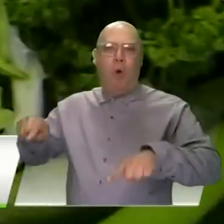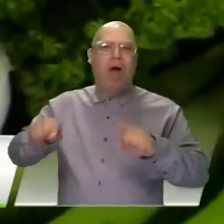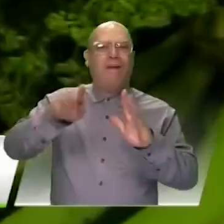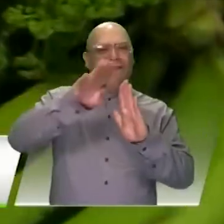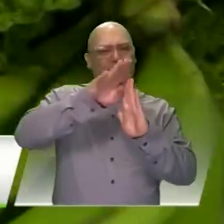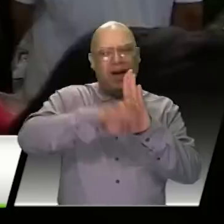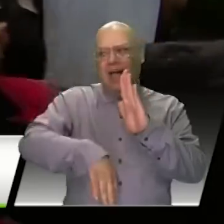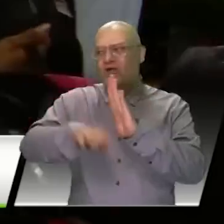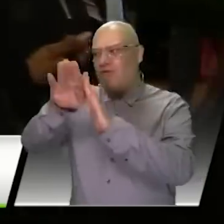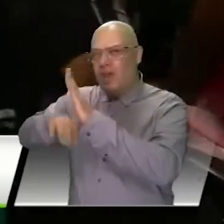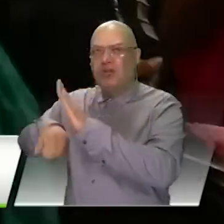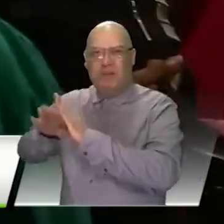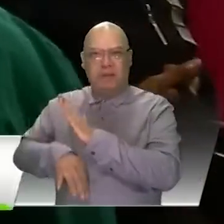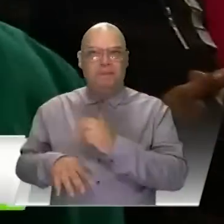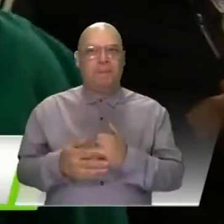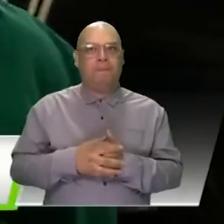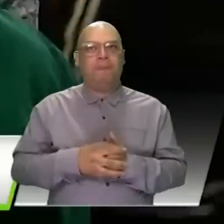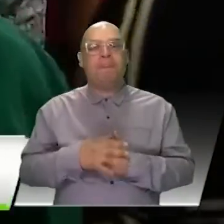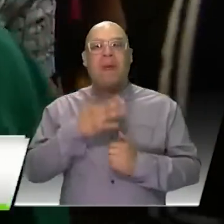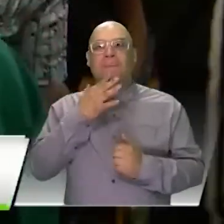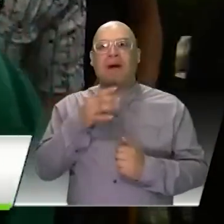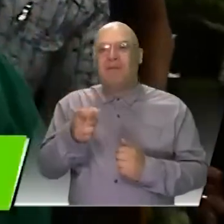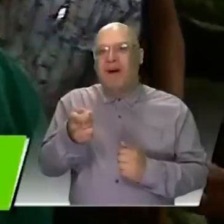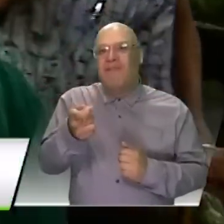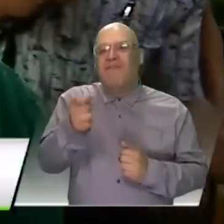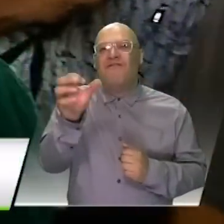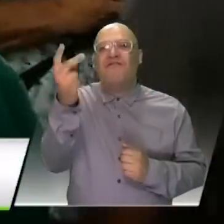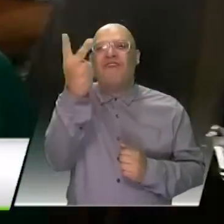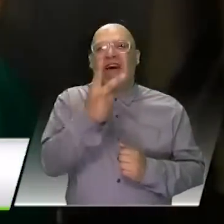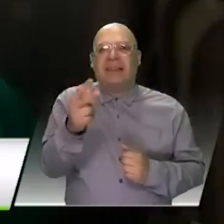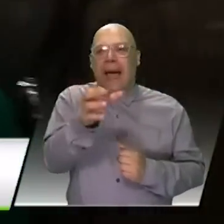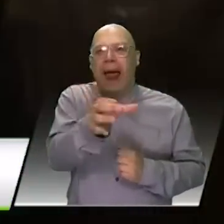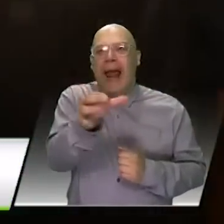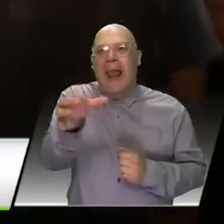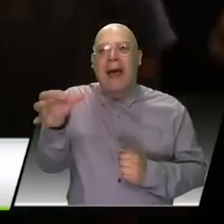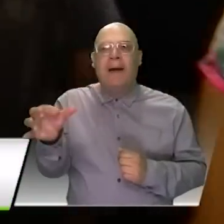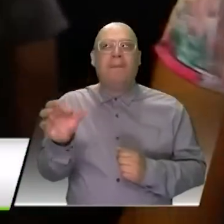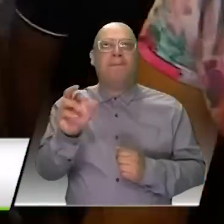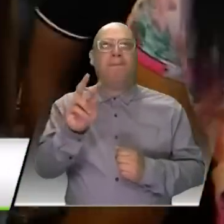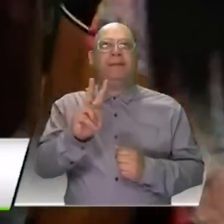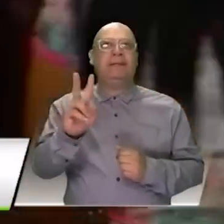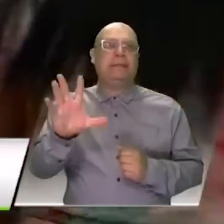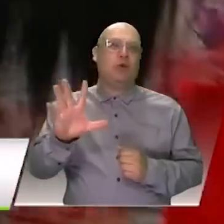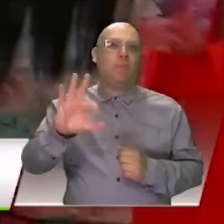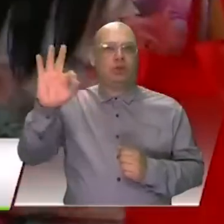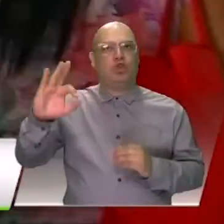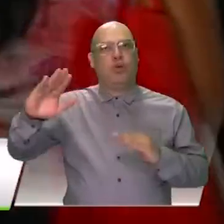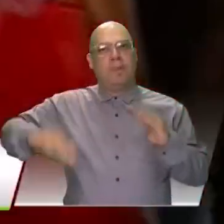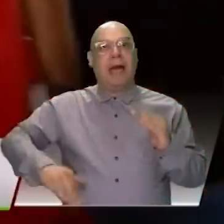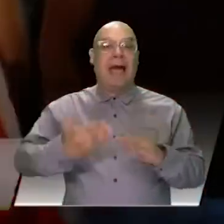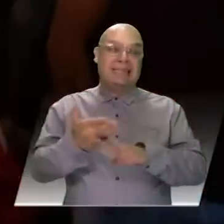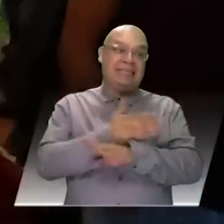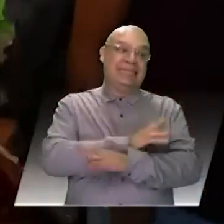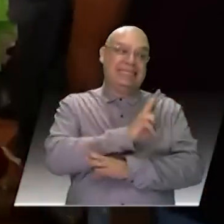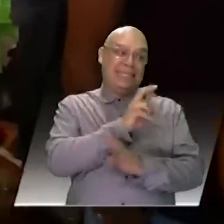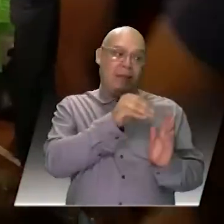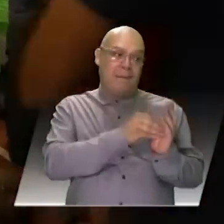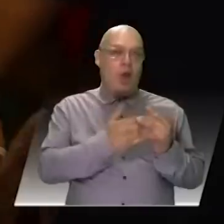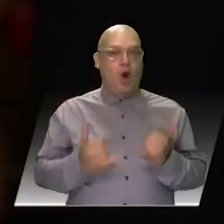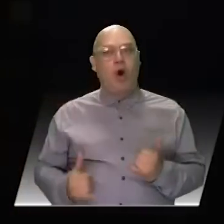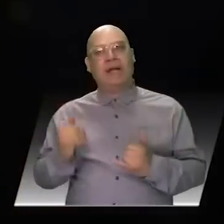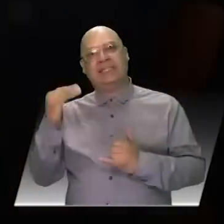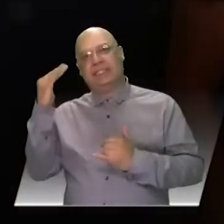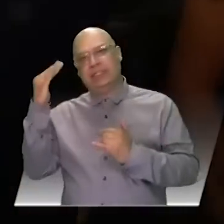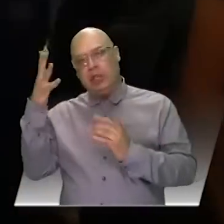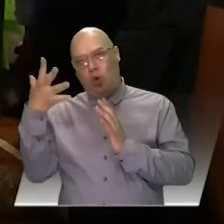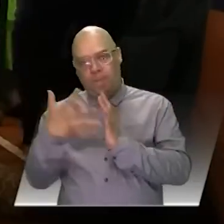los comerciantes. Por ejemplo, la alverja bajó por ahí un 25% porque estaba a 7 mil pesos y ya está a 5 mil el